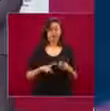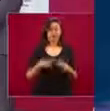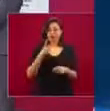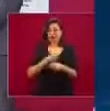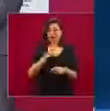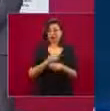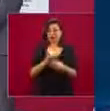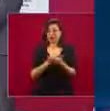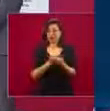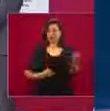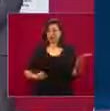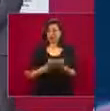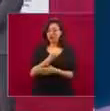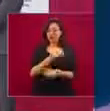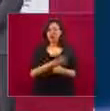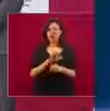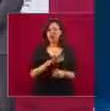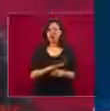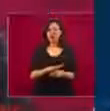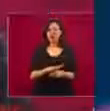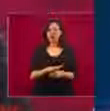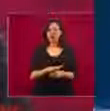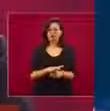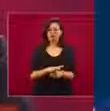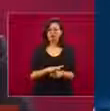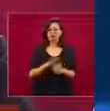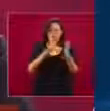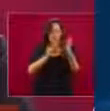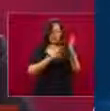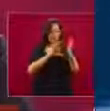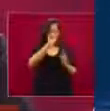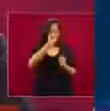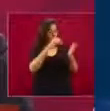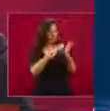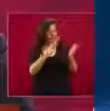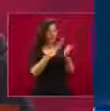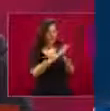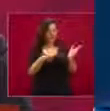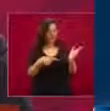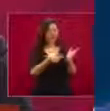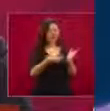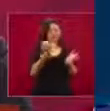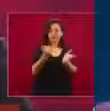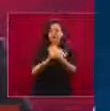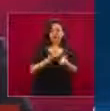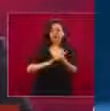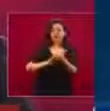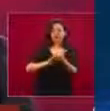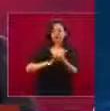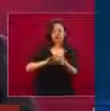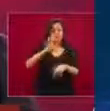hizo referencia, pero que se vienen publicando desde 2014 y pues simplemente el procedimiento ha servido para que ellos